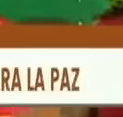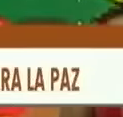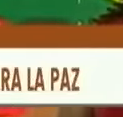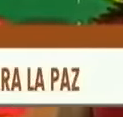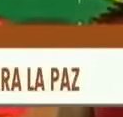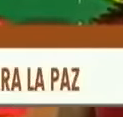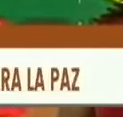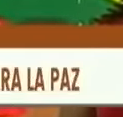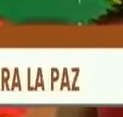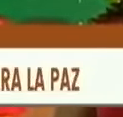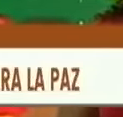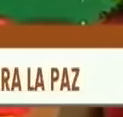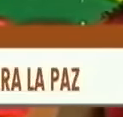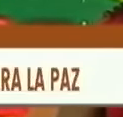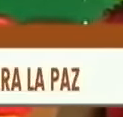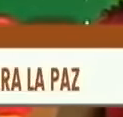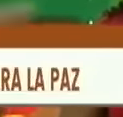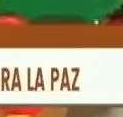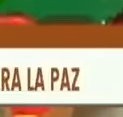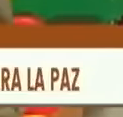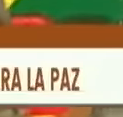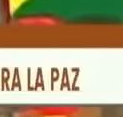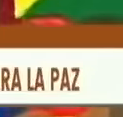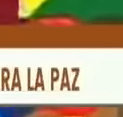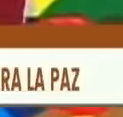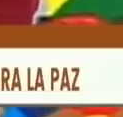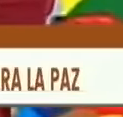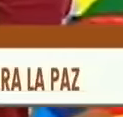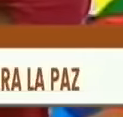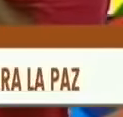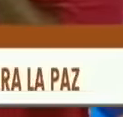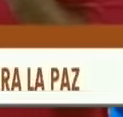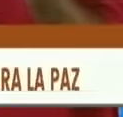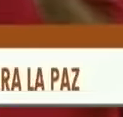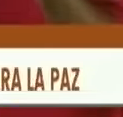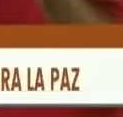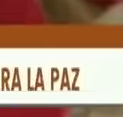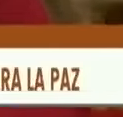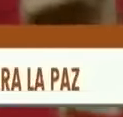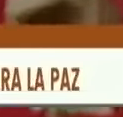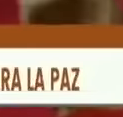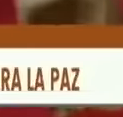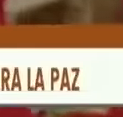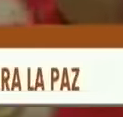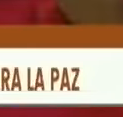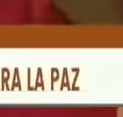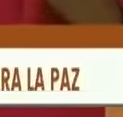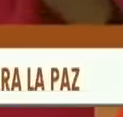Maduro! ¡Que viva la Cava! ¡Que viva Carabobo!